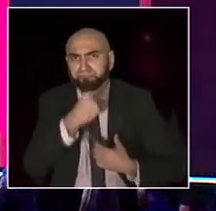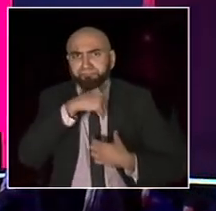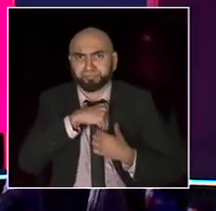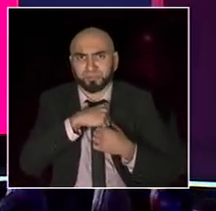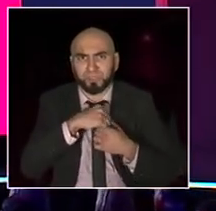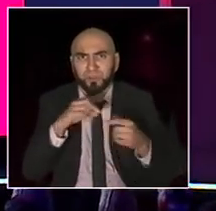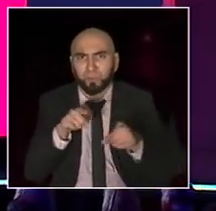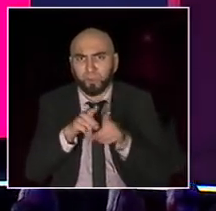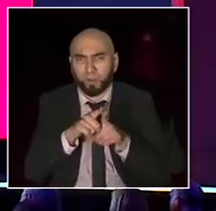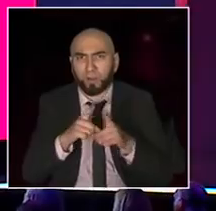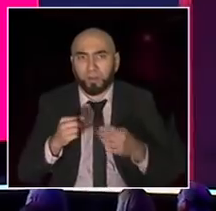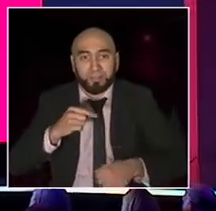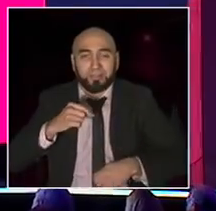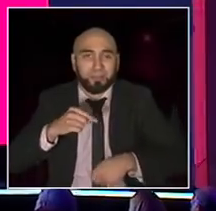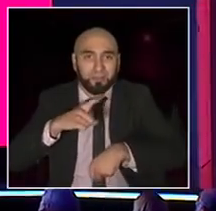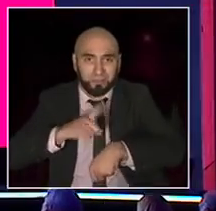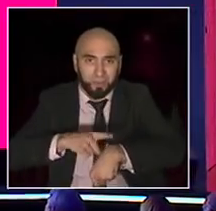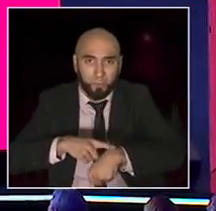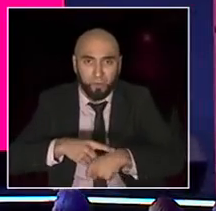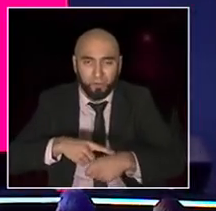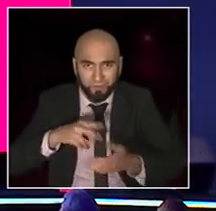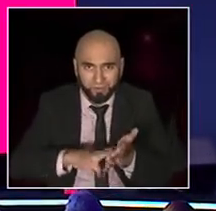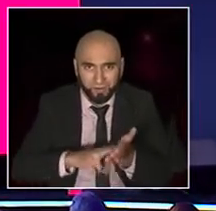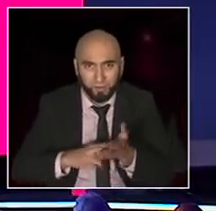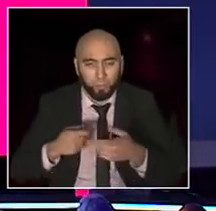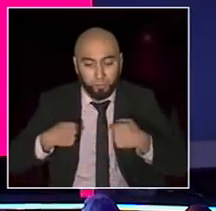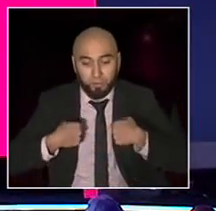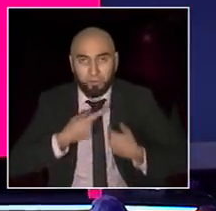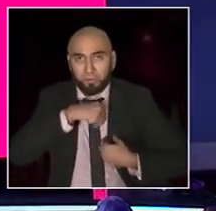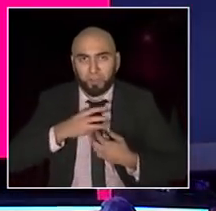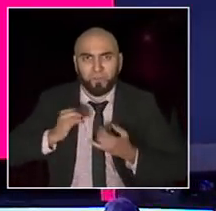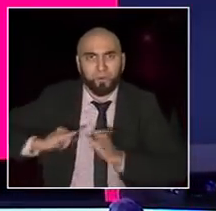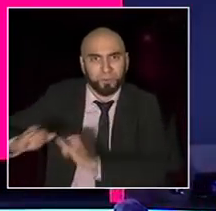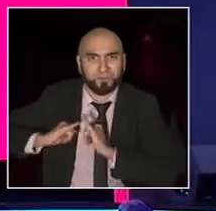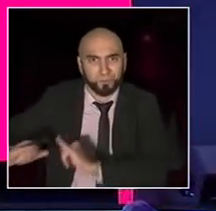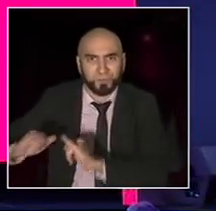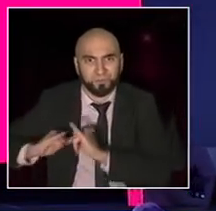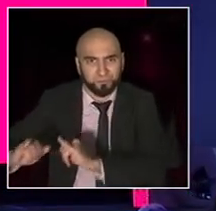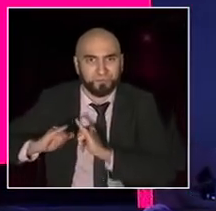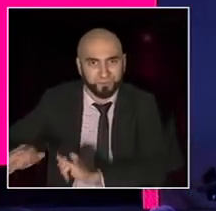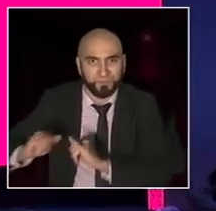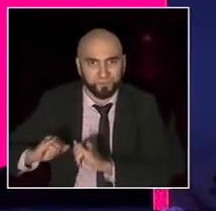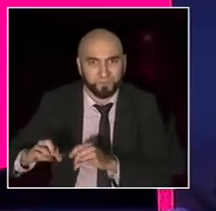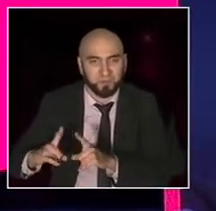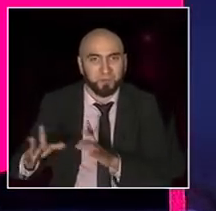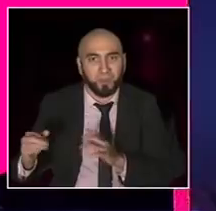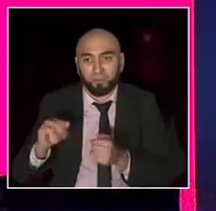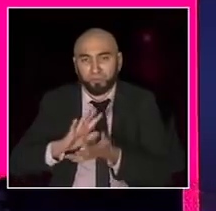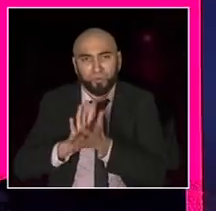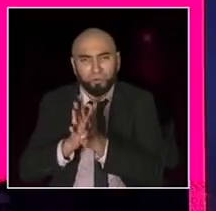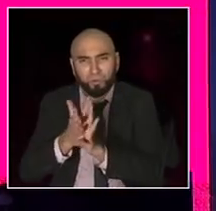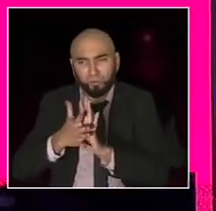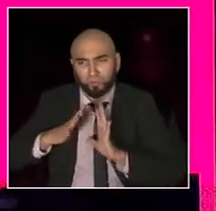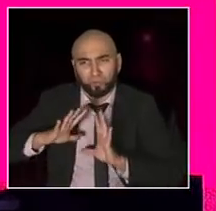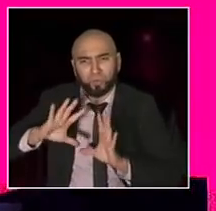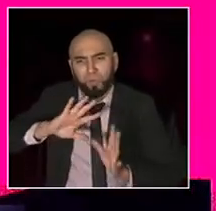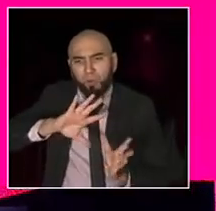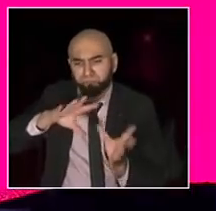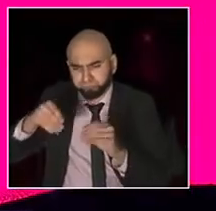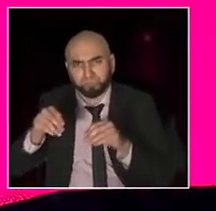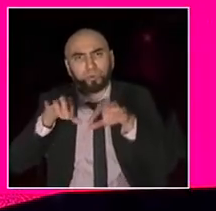estar transmitiendo en tiempo real nuestra información a un centro de diagnóstico, en que va a estar toda la información médica del mundo y que va a